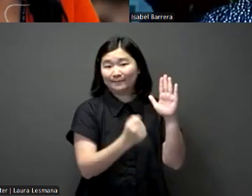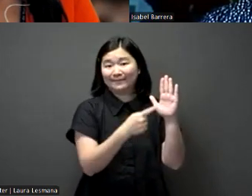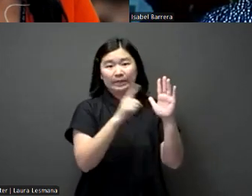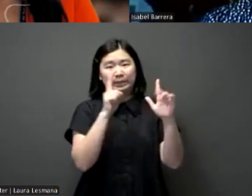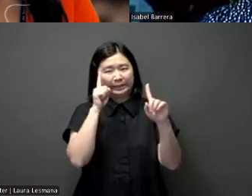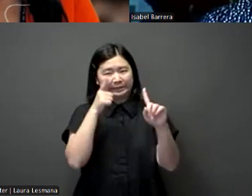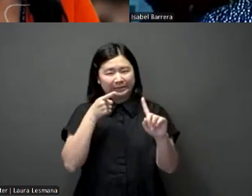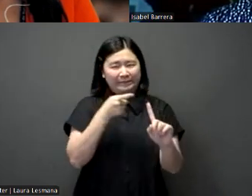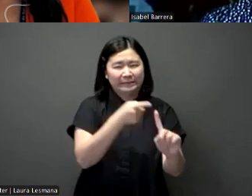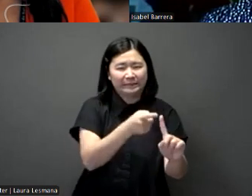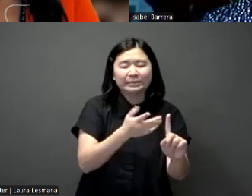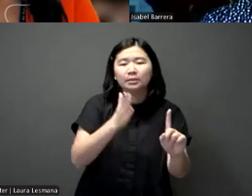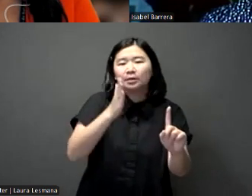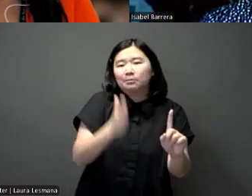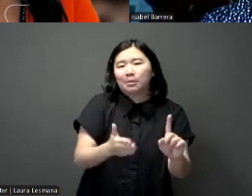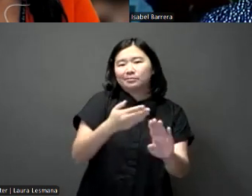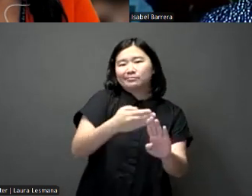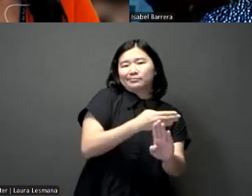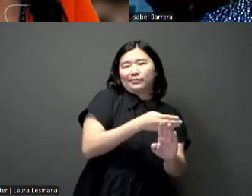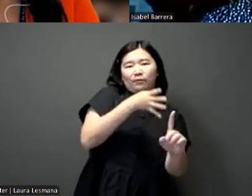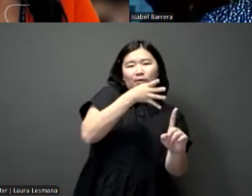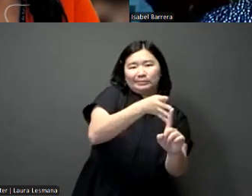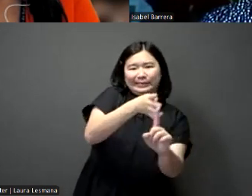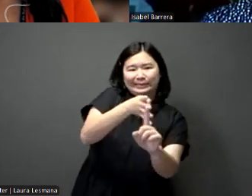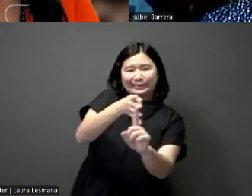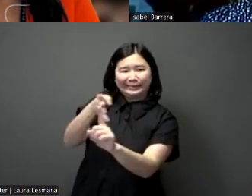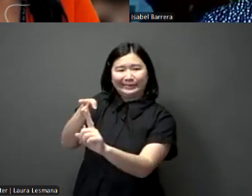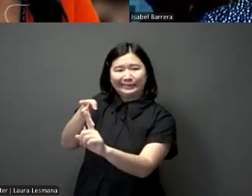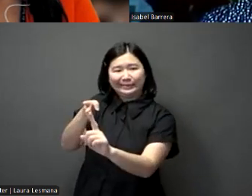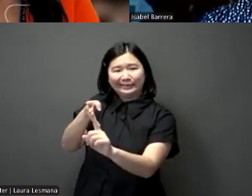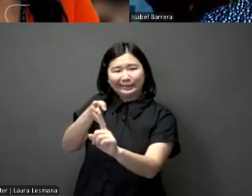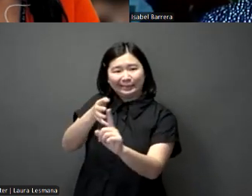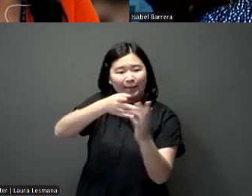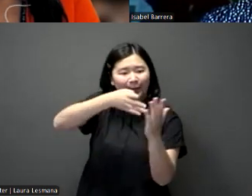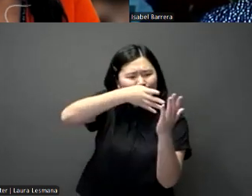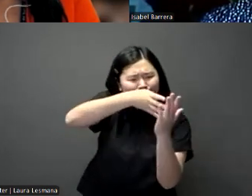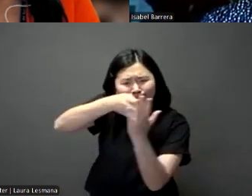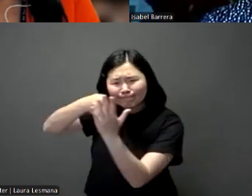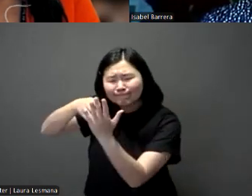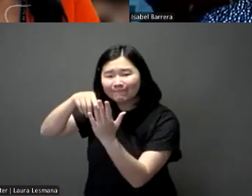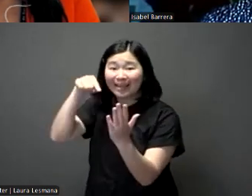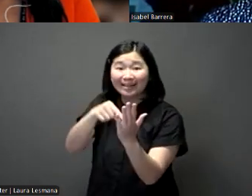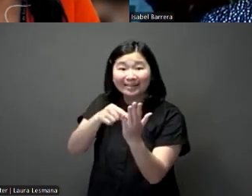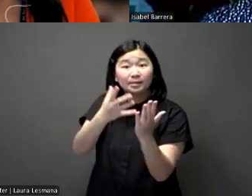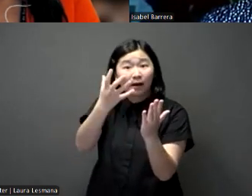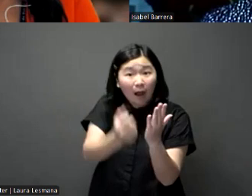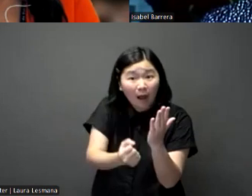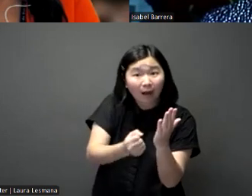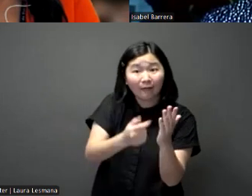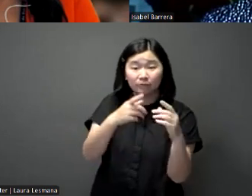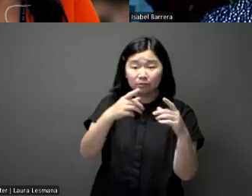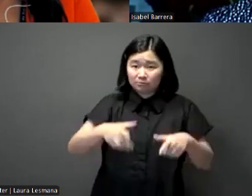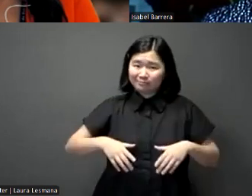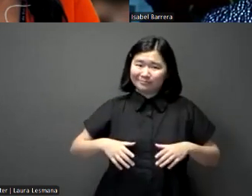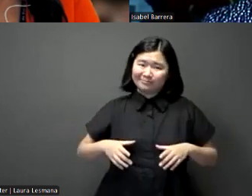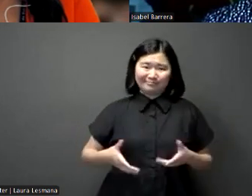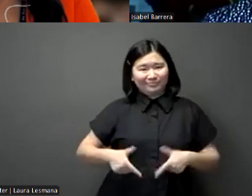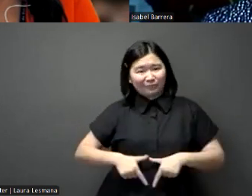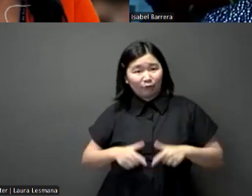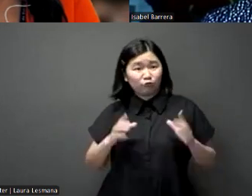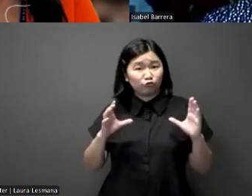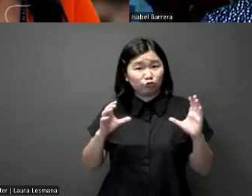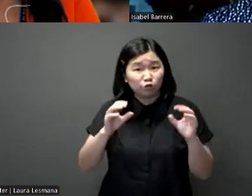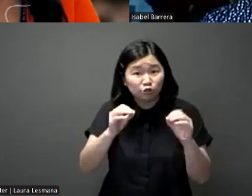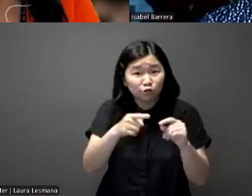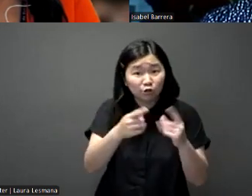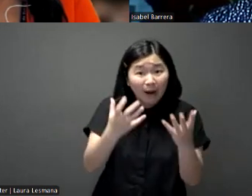por ejemplo, braquiterapia, radioterapia con quimioterapia, ¿cierto? Lo que significa protección financiera, calidad, cierta